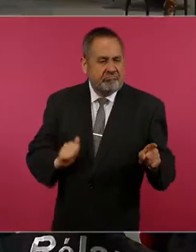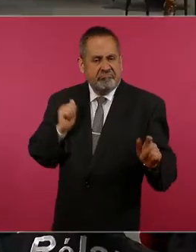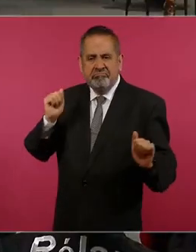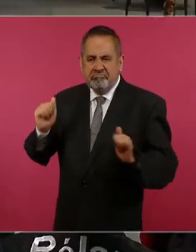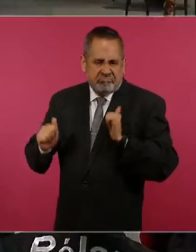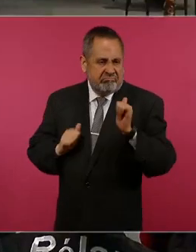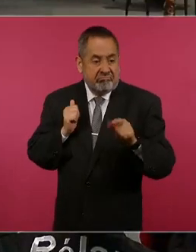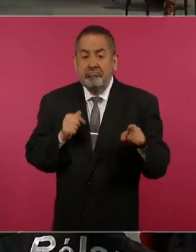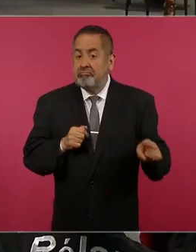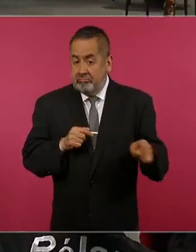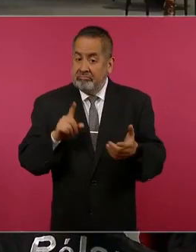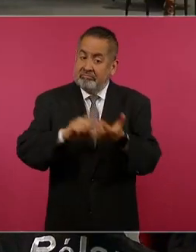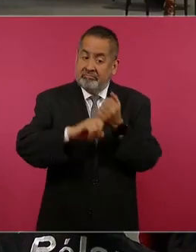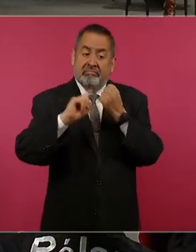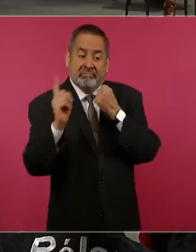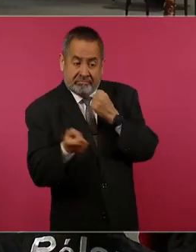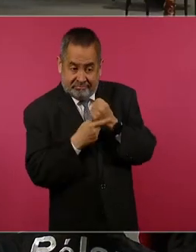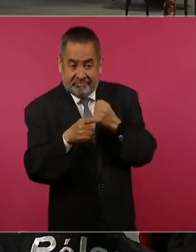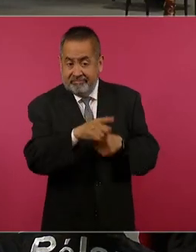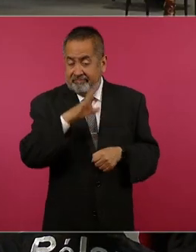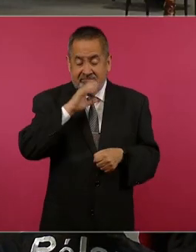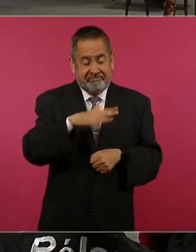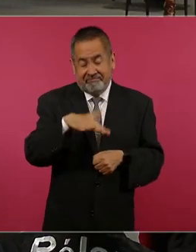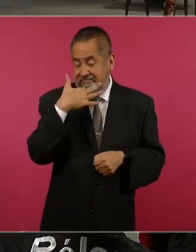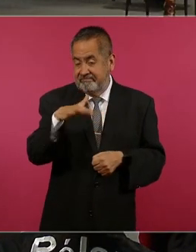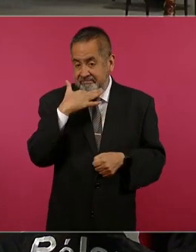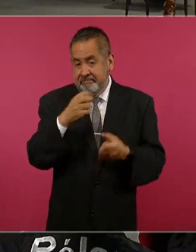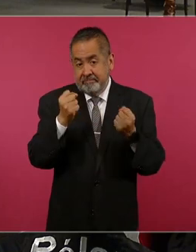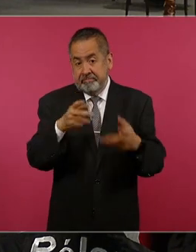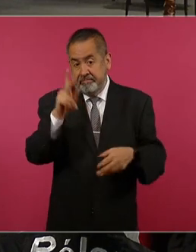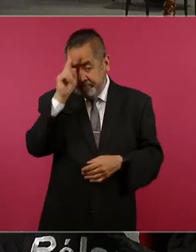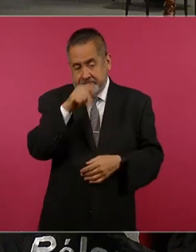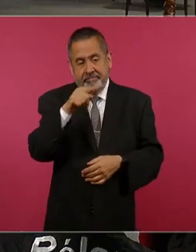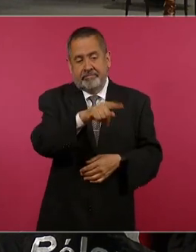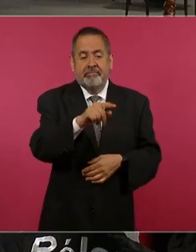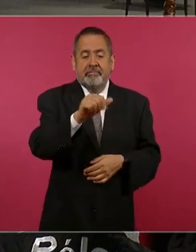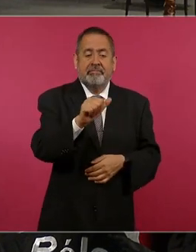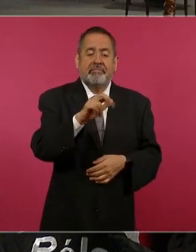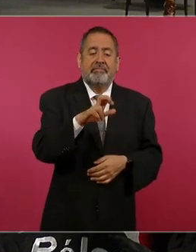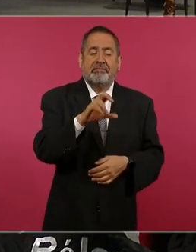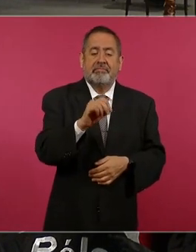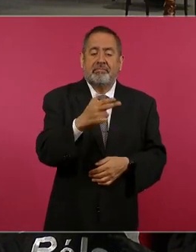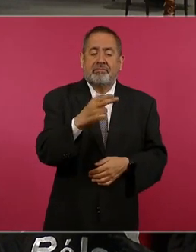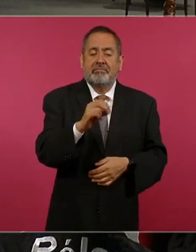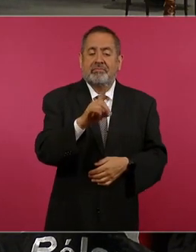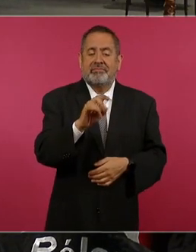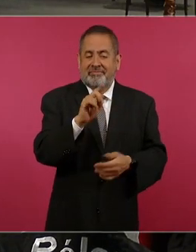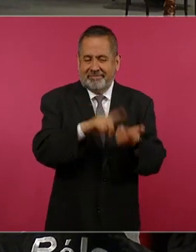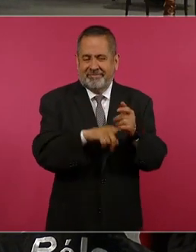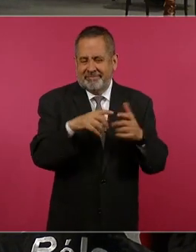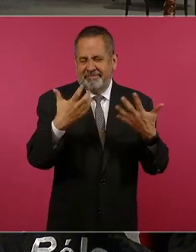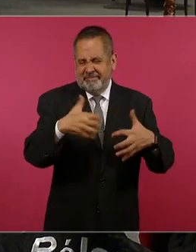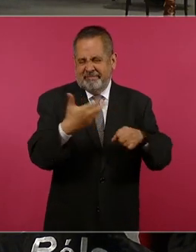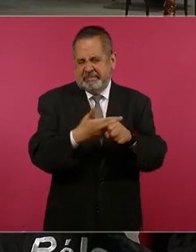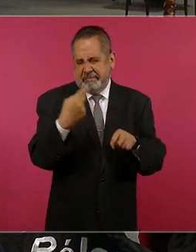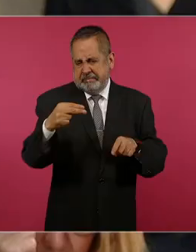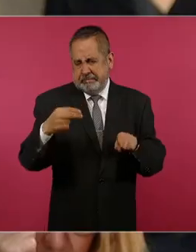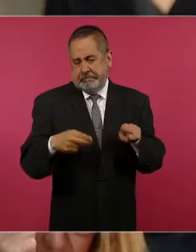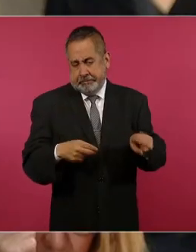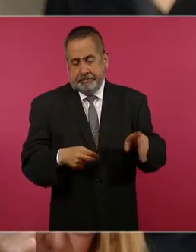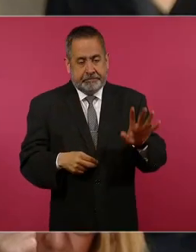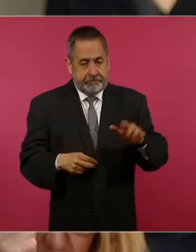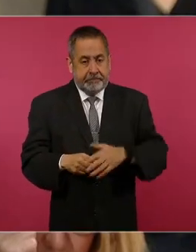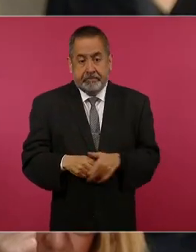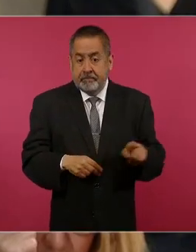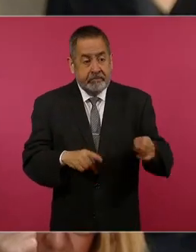todo lo que hay detrás de SAT Aeroholdings, porque todo parece indicar que hay un